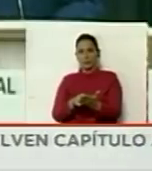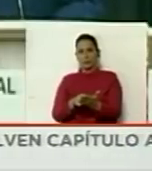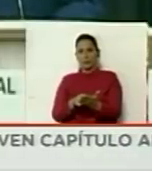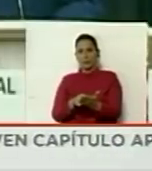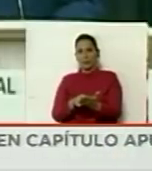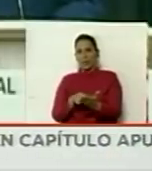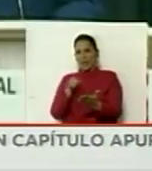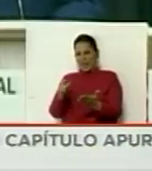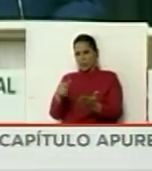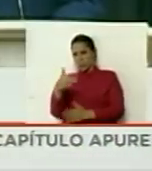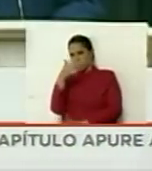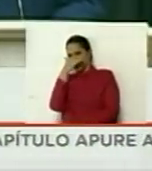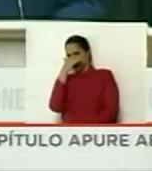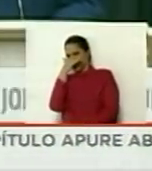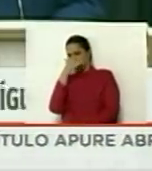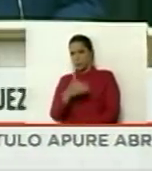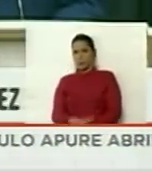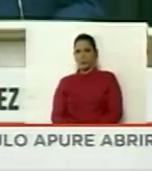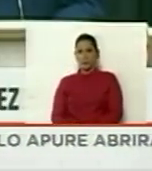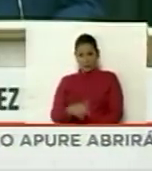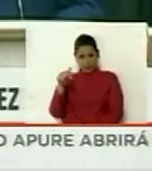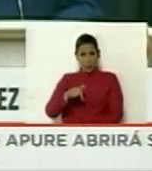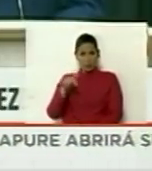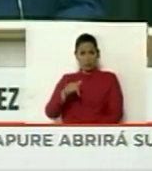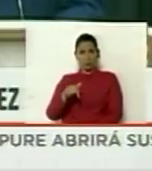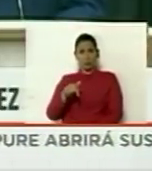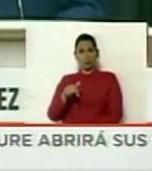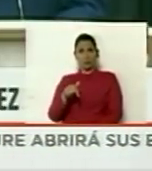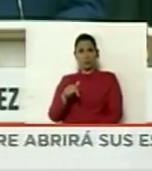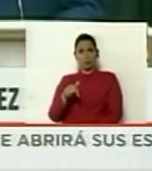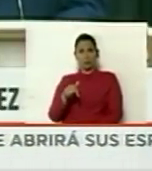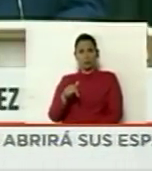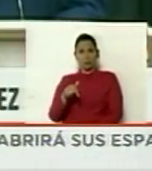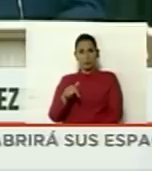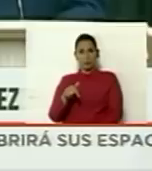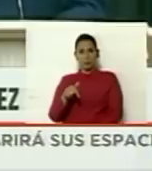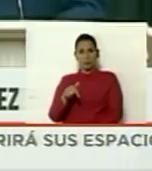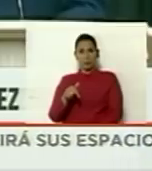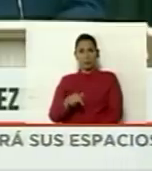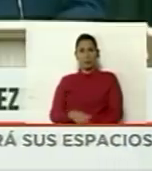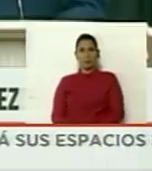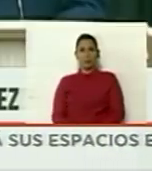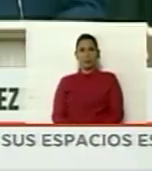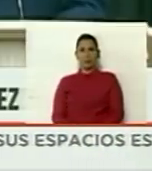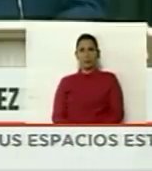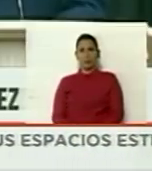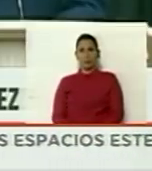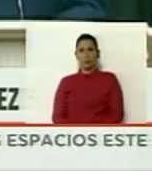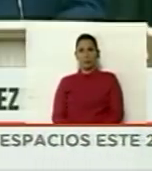estos criminales. Y aquí le dice...